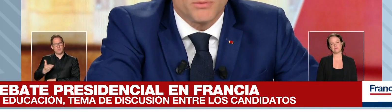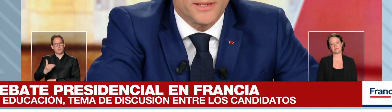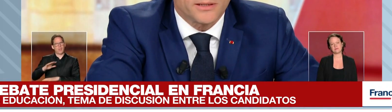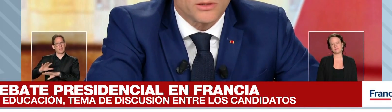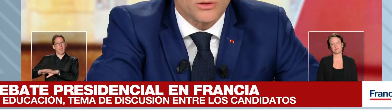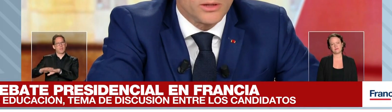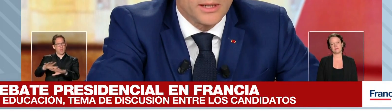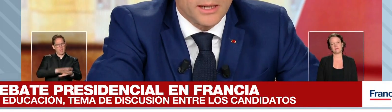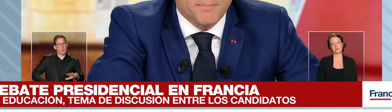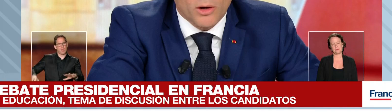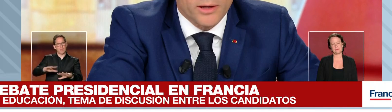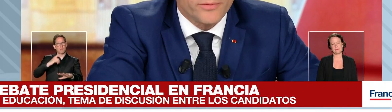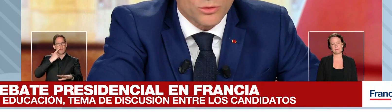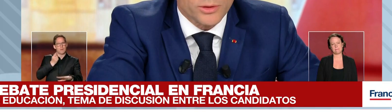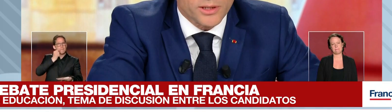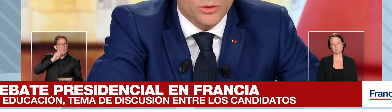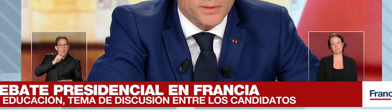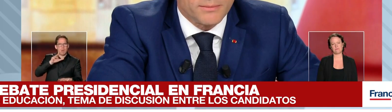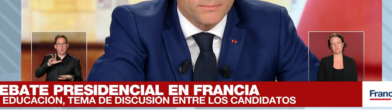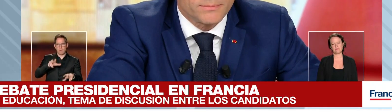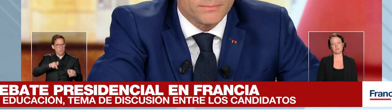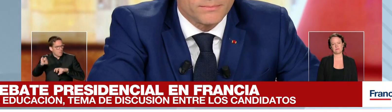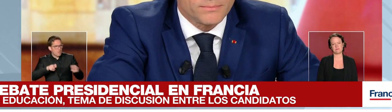vivir. La soledad de todos esos niños.